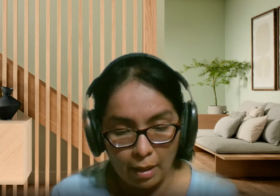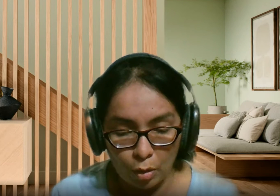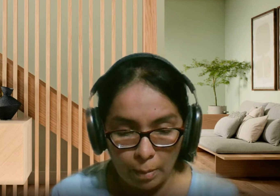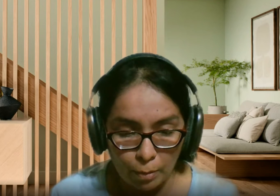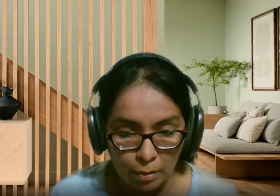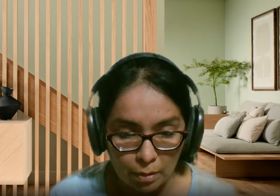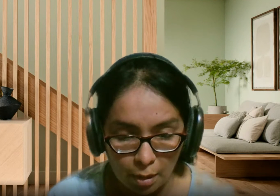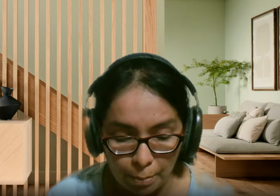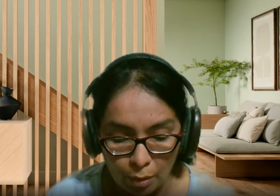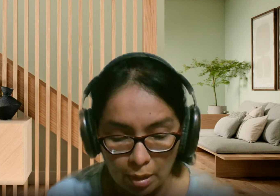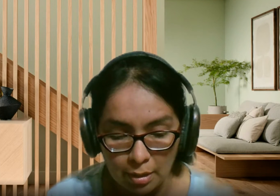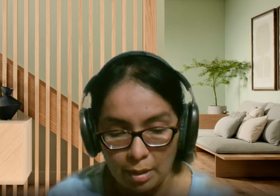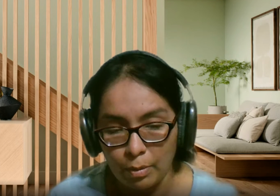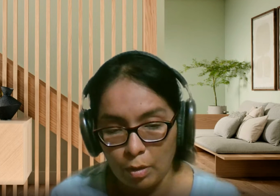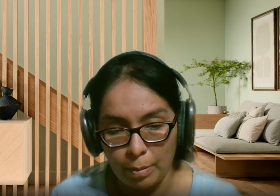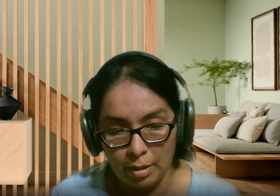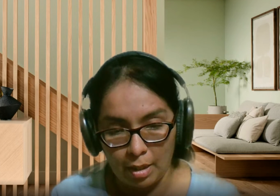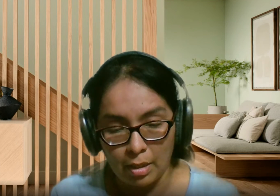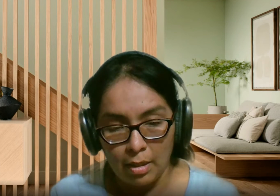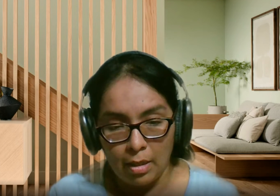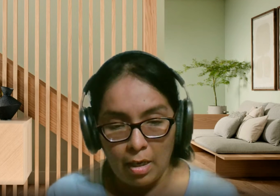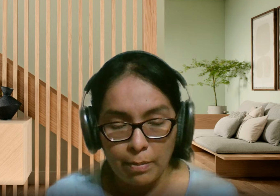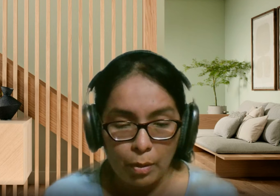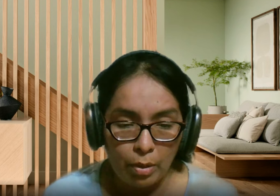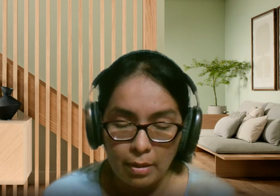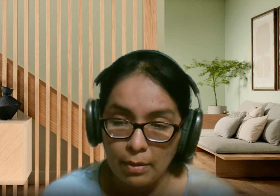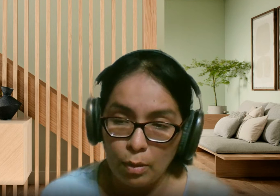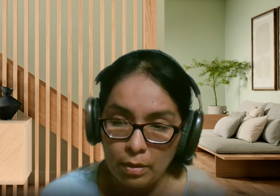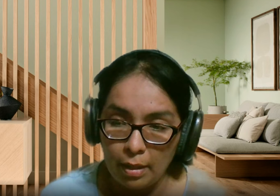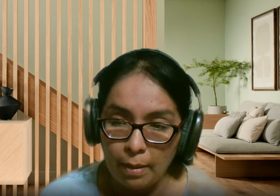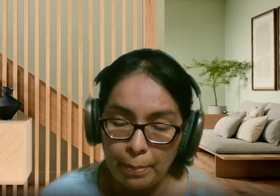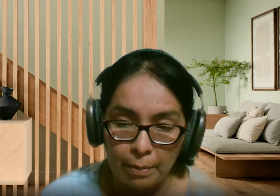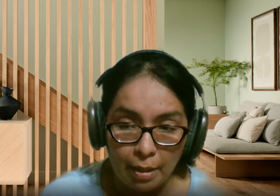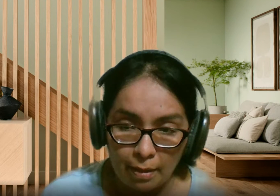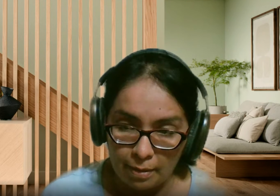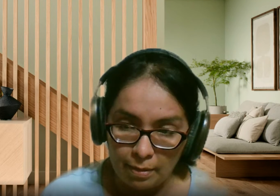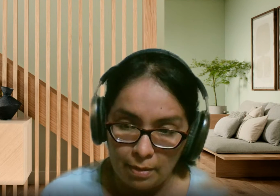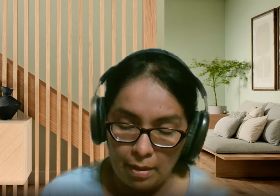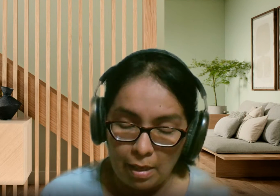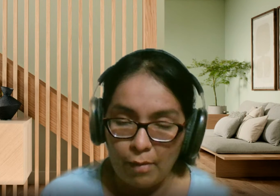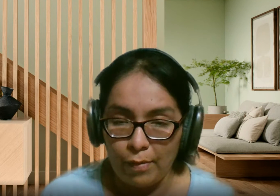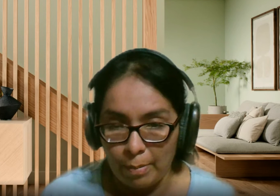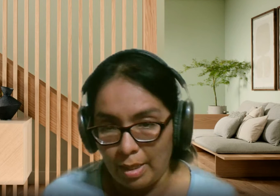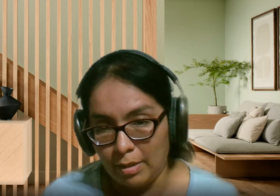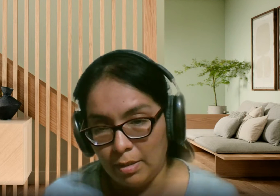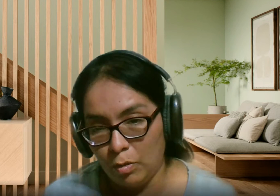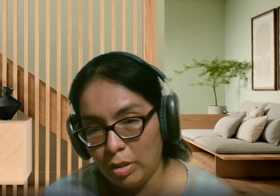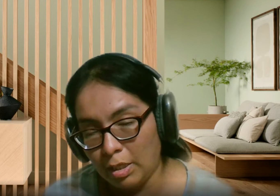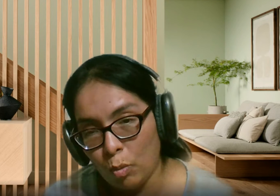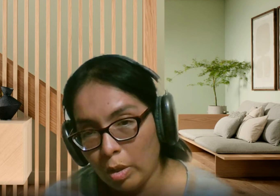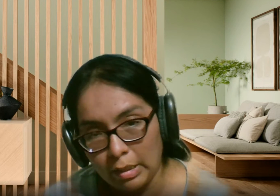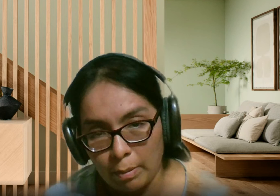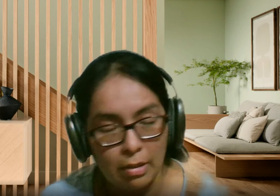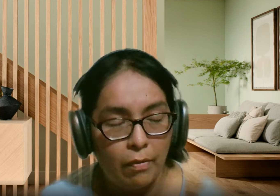Entonces, recordemos siempre lo que les acabo de comentar. Las vacunas no te previenen la enfermedad. No